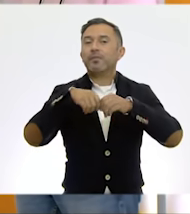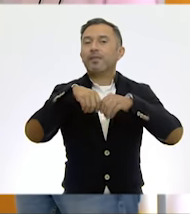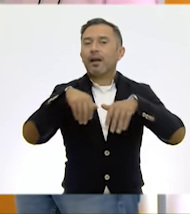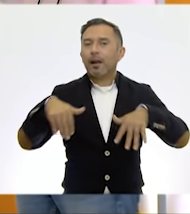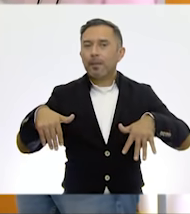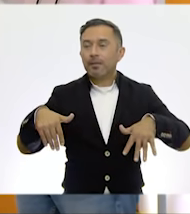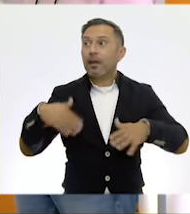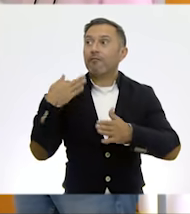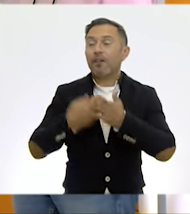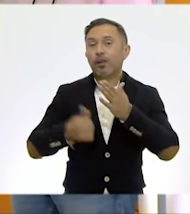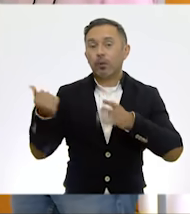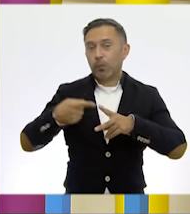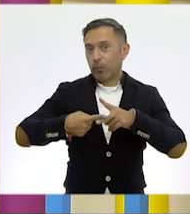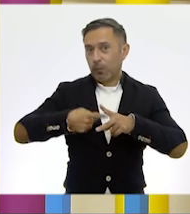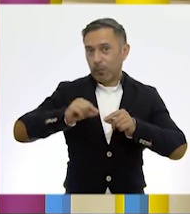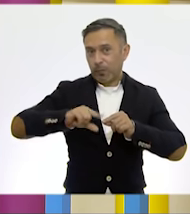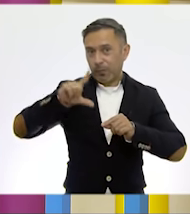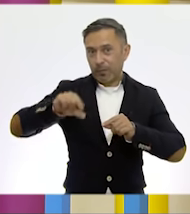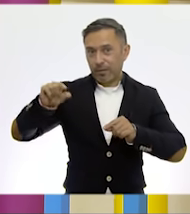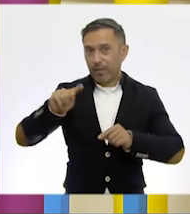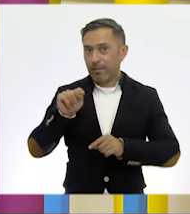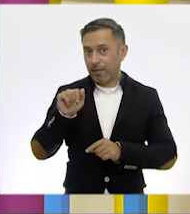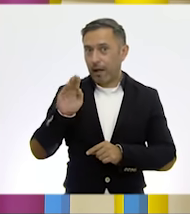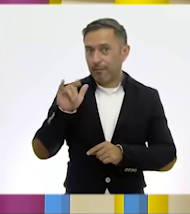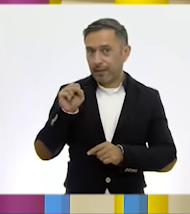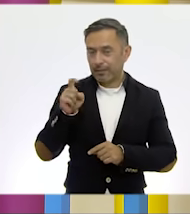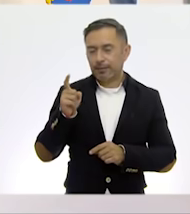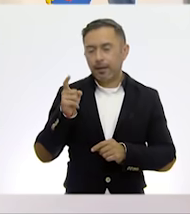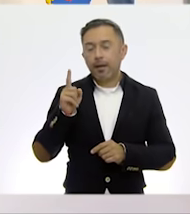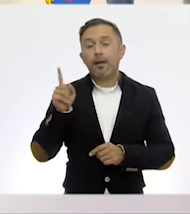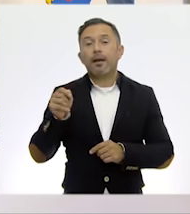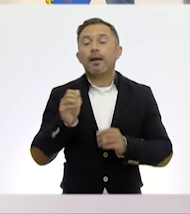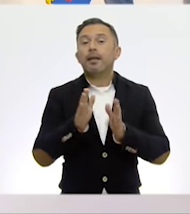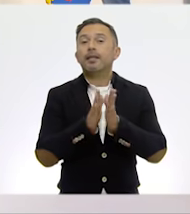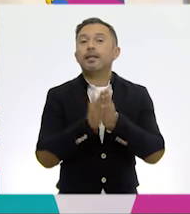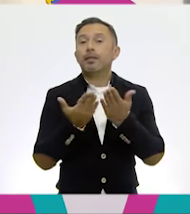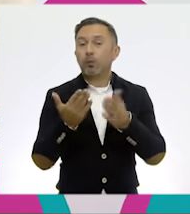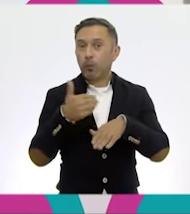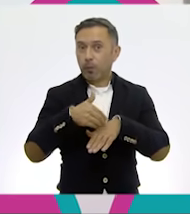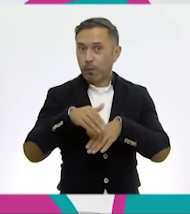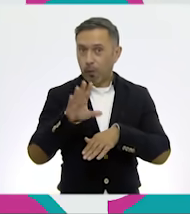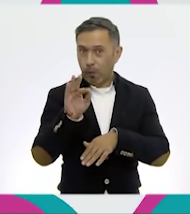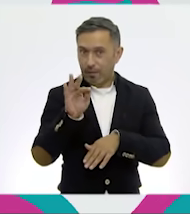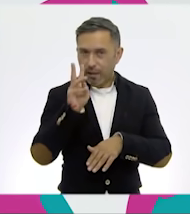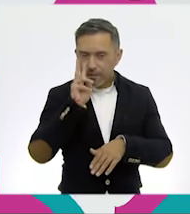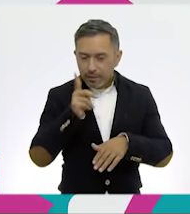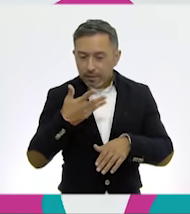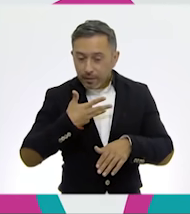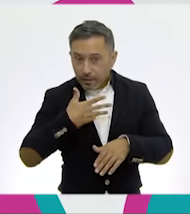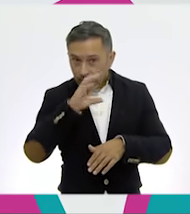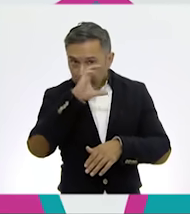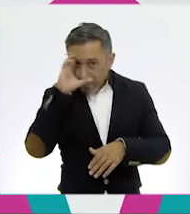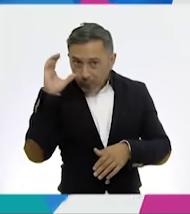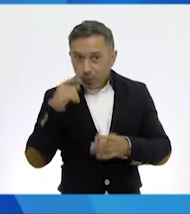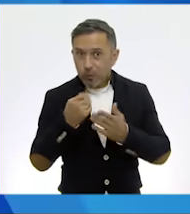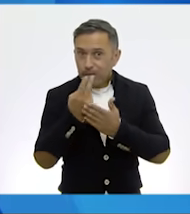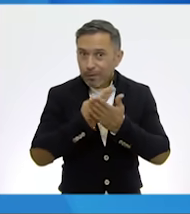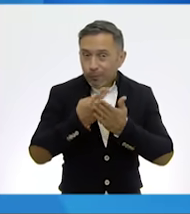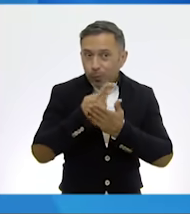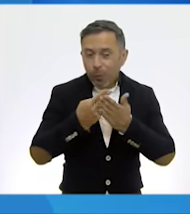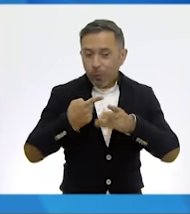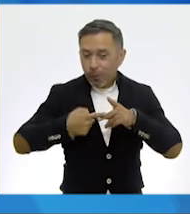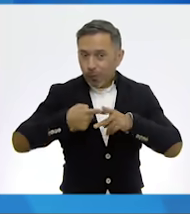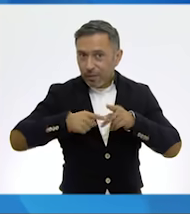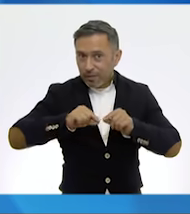¿También se ocupan? Por supuesto. Entonces, vamos a ver en nuestro libro, en la página 40, si encontramos alguna imagen, un dibujo, un diagrama o una